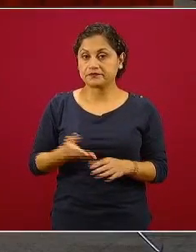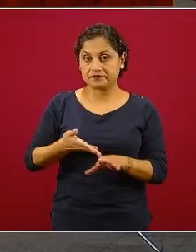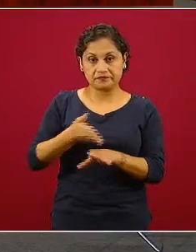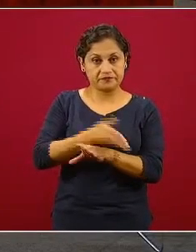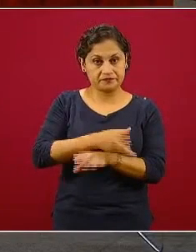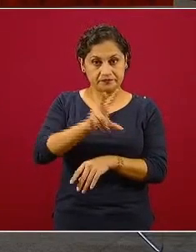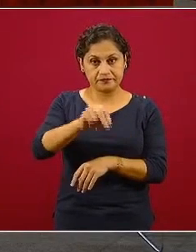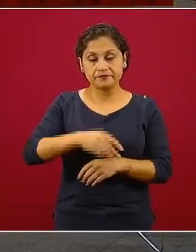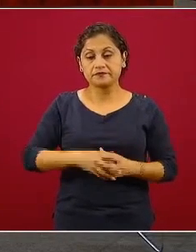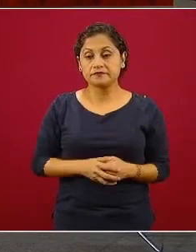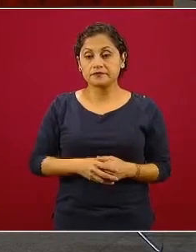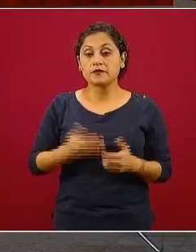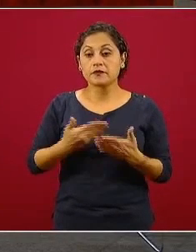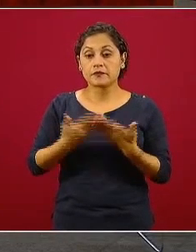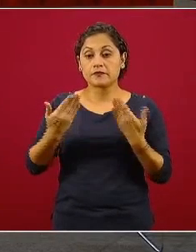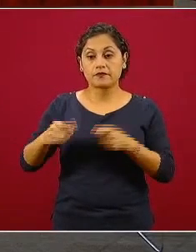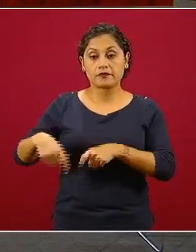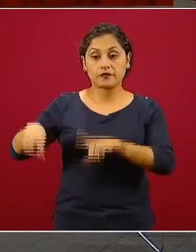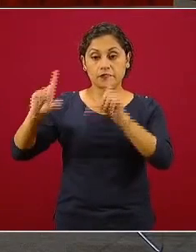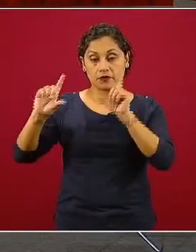gráfica